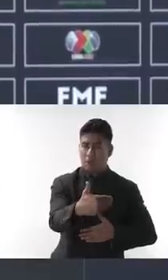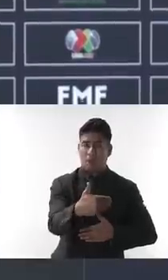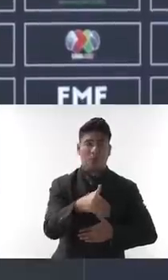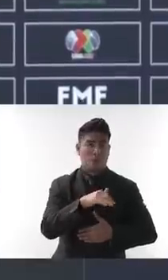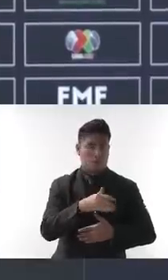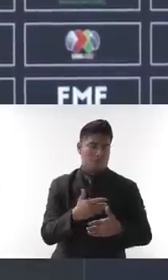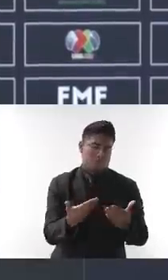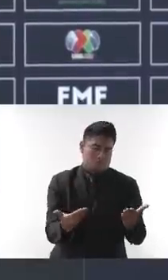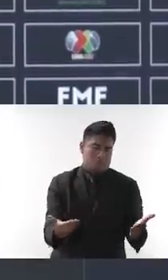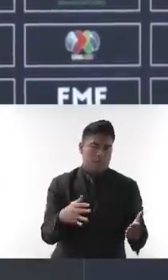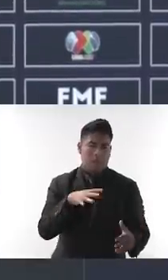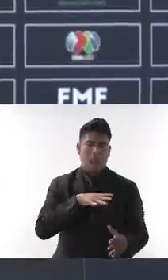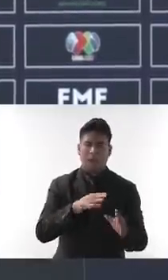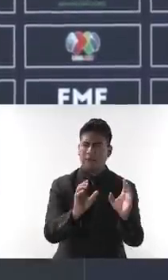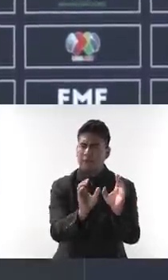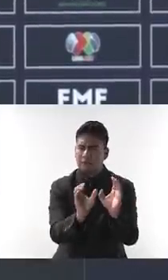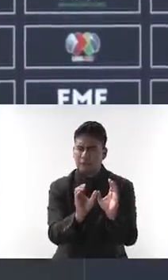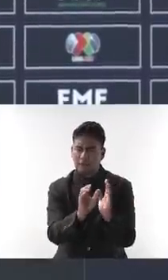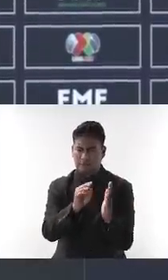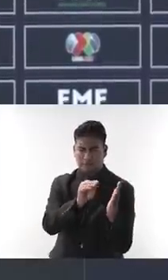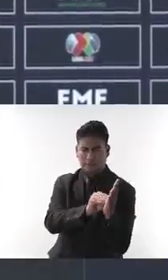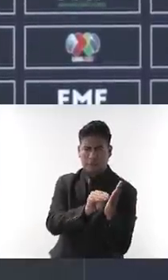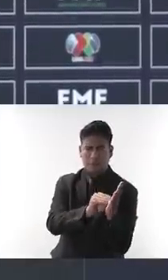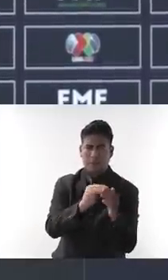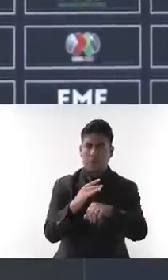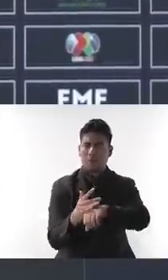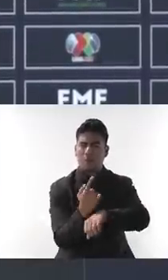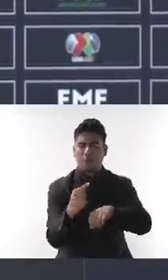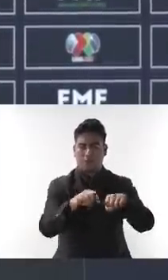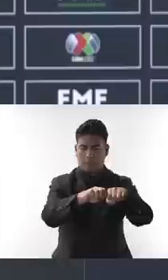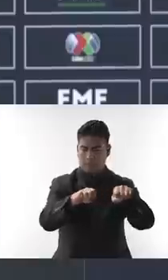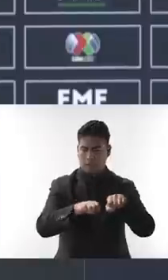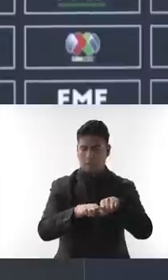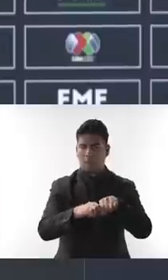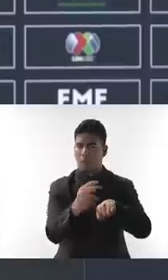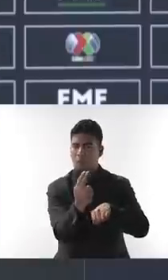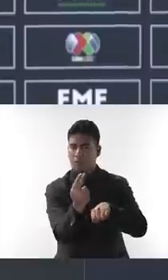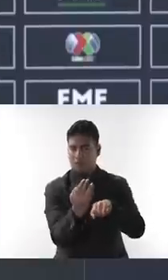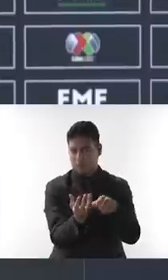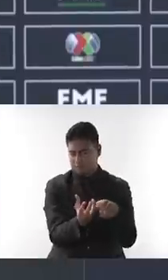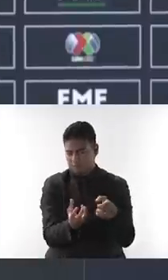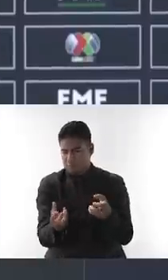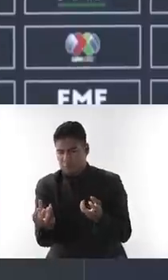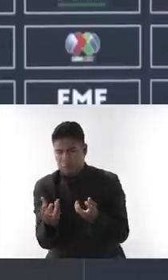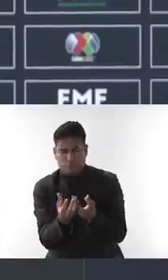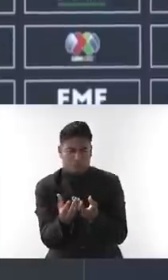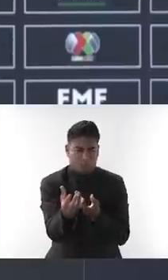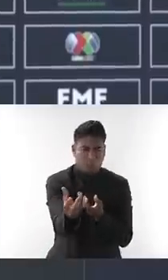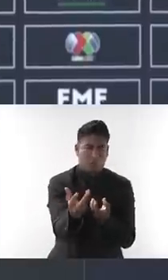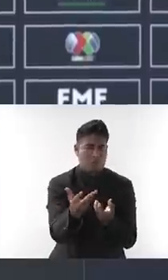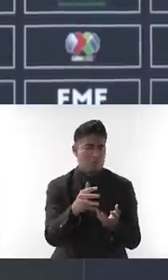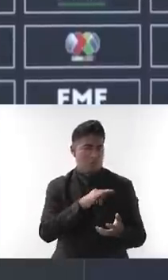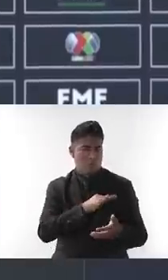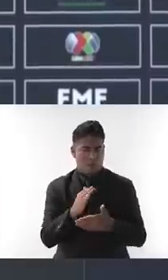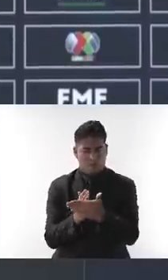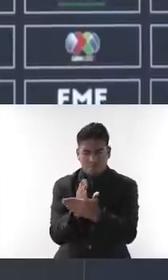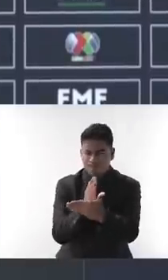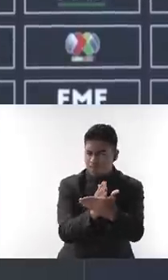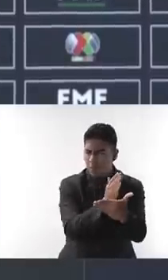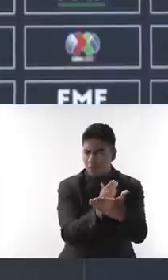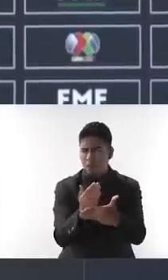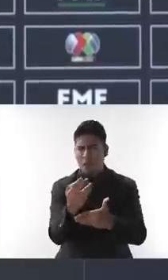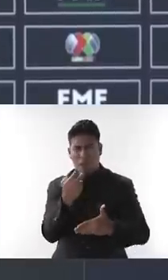de que la mayoría de los equipos de expansión tenga capacidades de afrontar un torneo primer. Hay que recordar